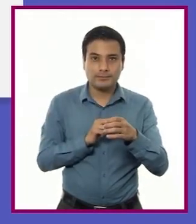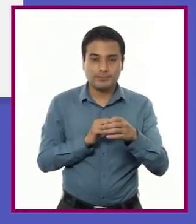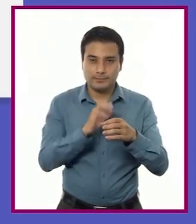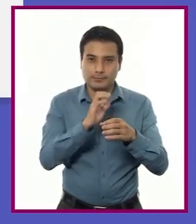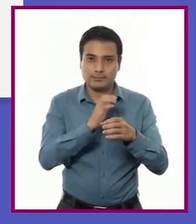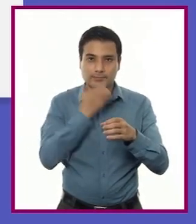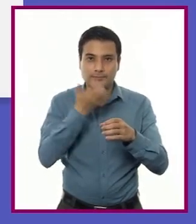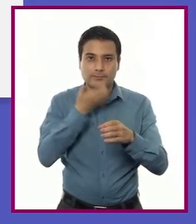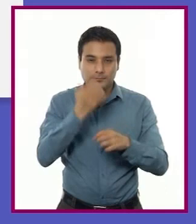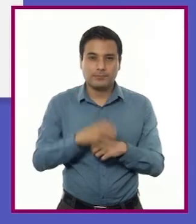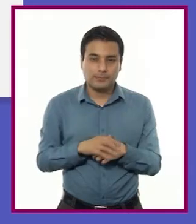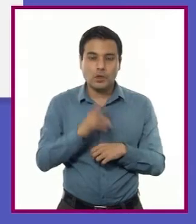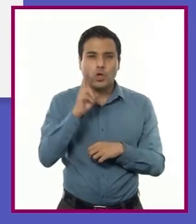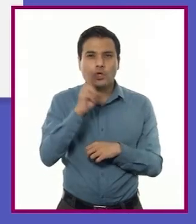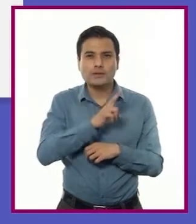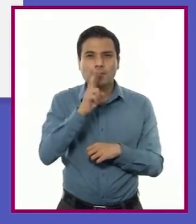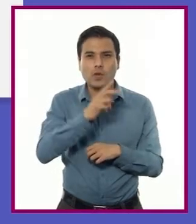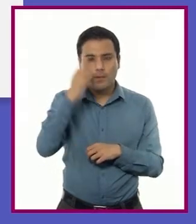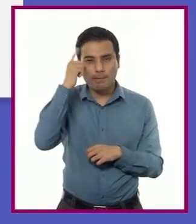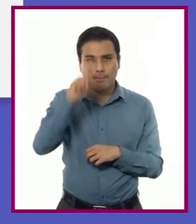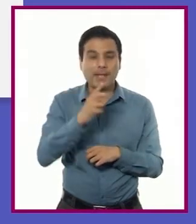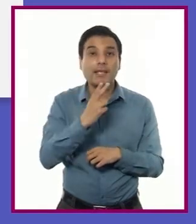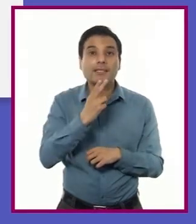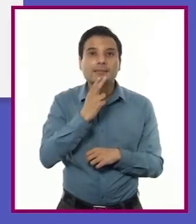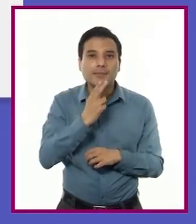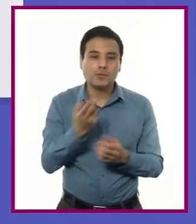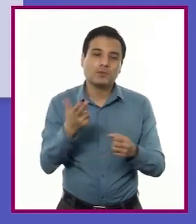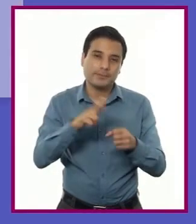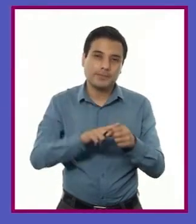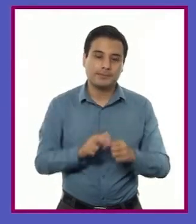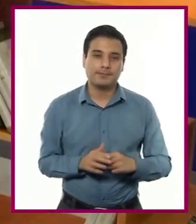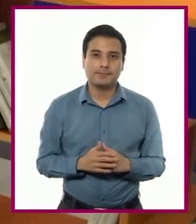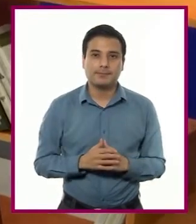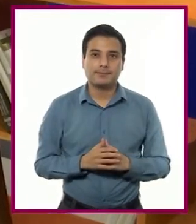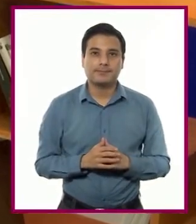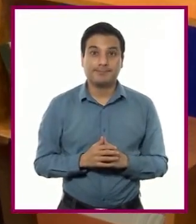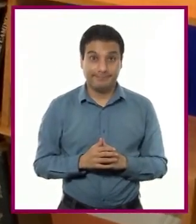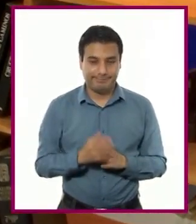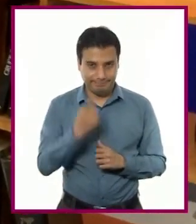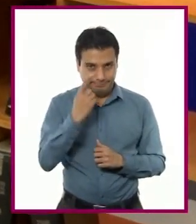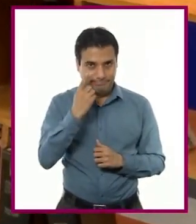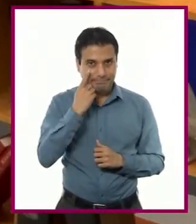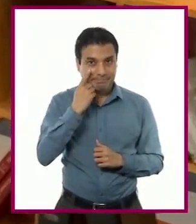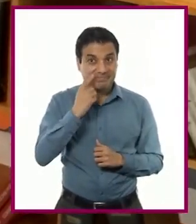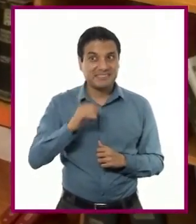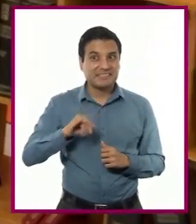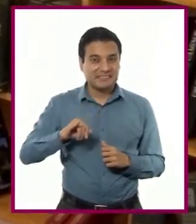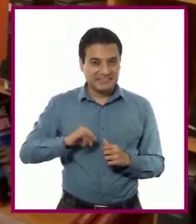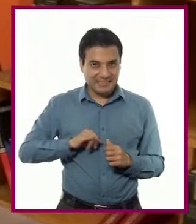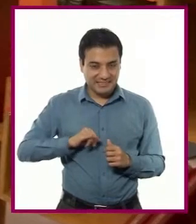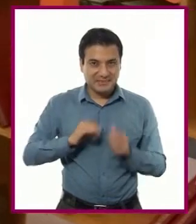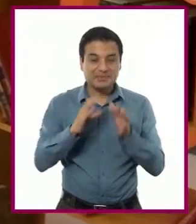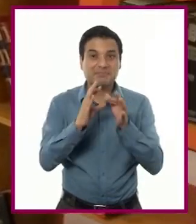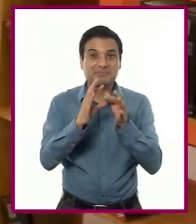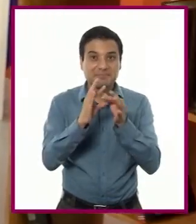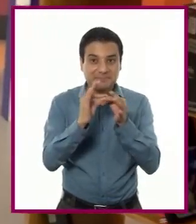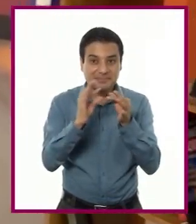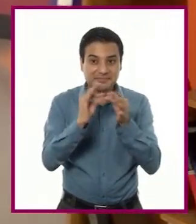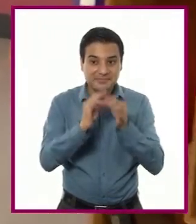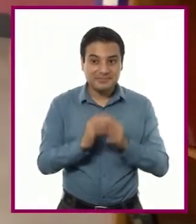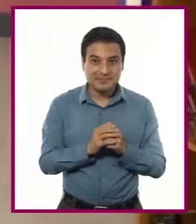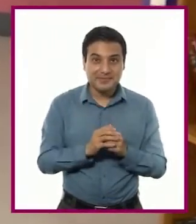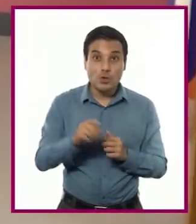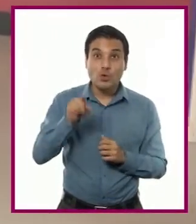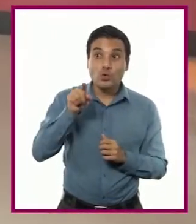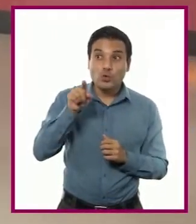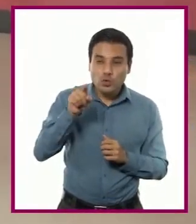del oxígeno que se utiliza en los hospitales. Fíjate qué interesante lo que acabas de realizar. Organizaste